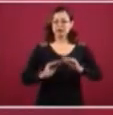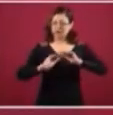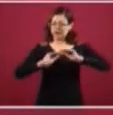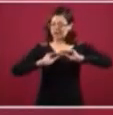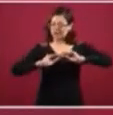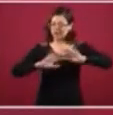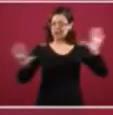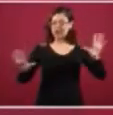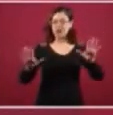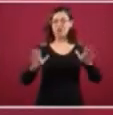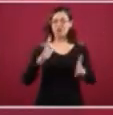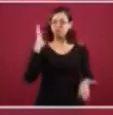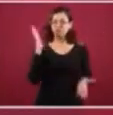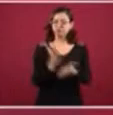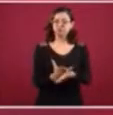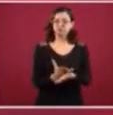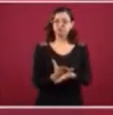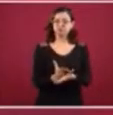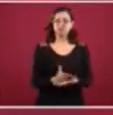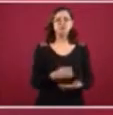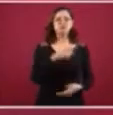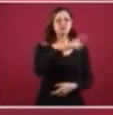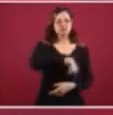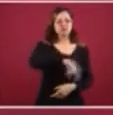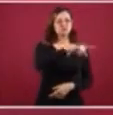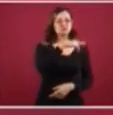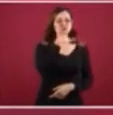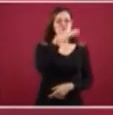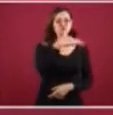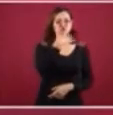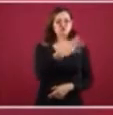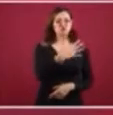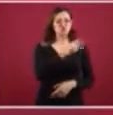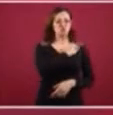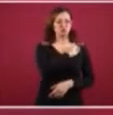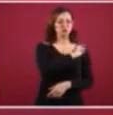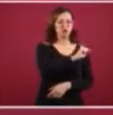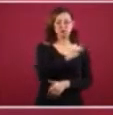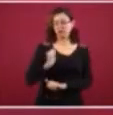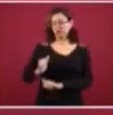frontera entre delincuencia y autoridad.